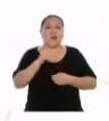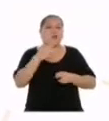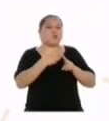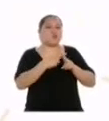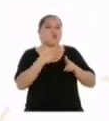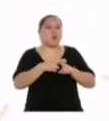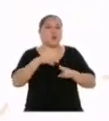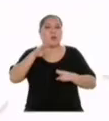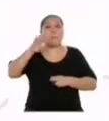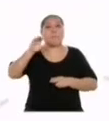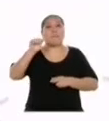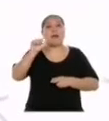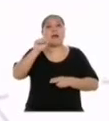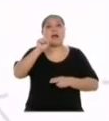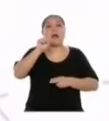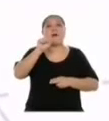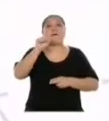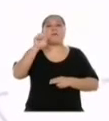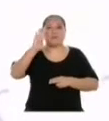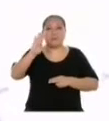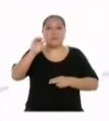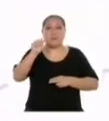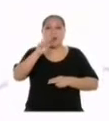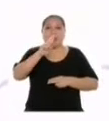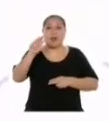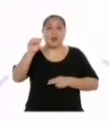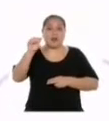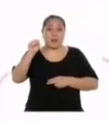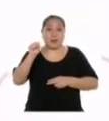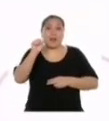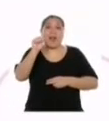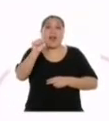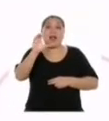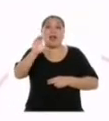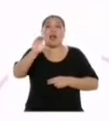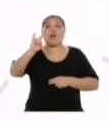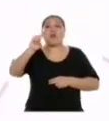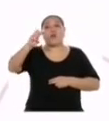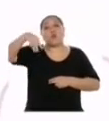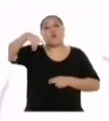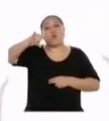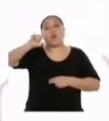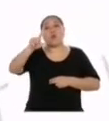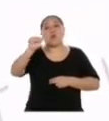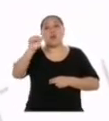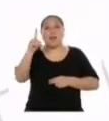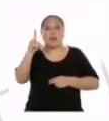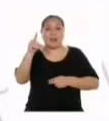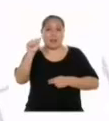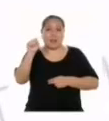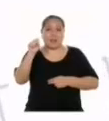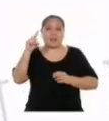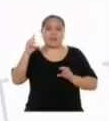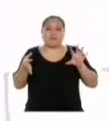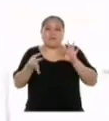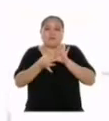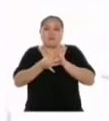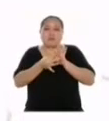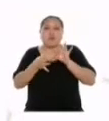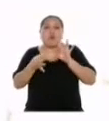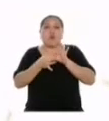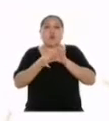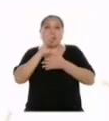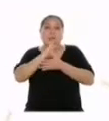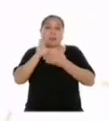es gráfico de barras acumuladas. En ellas se juntan las características. En este caso, el tipo